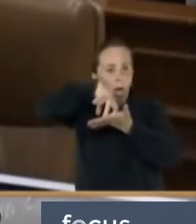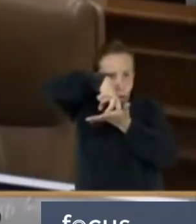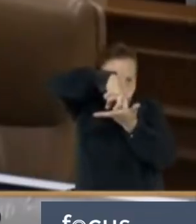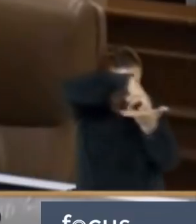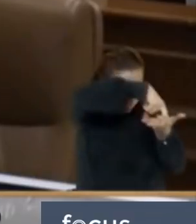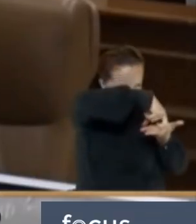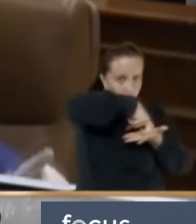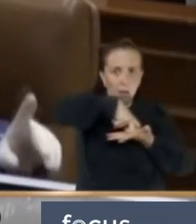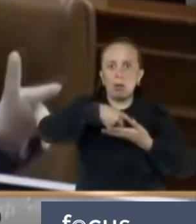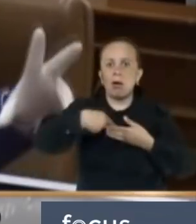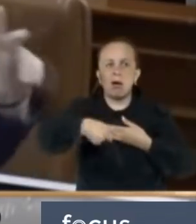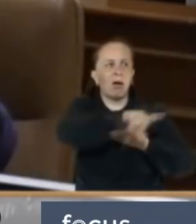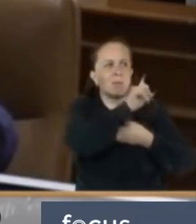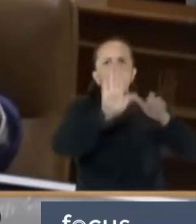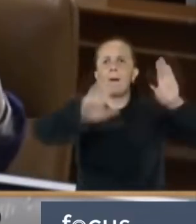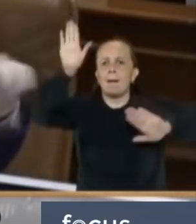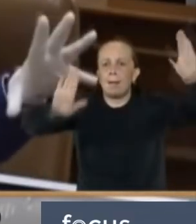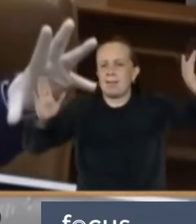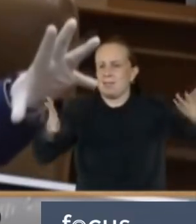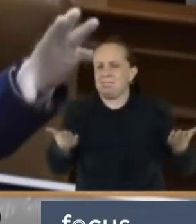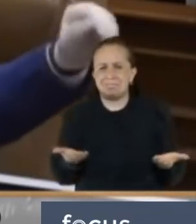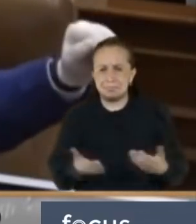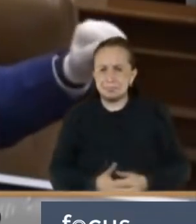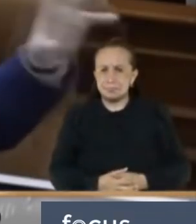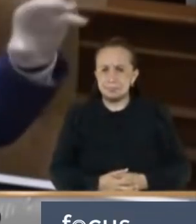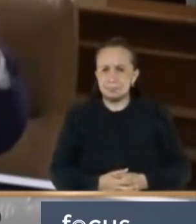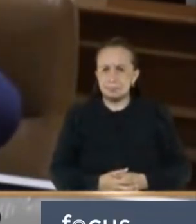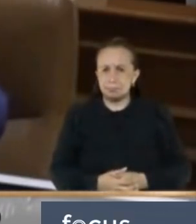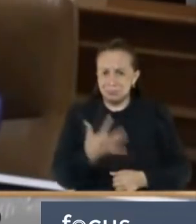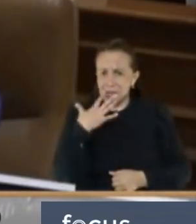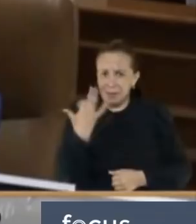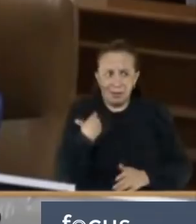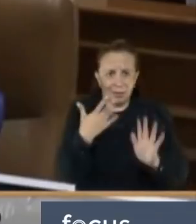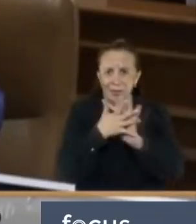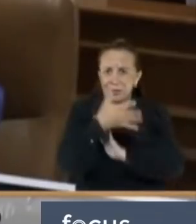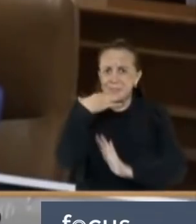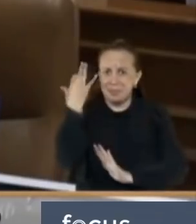ellos. Y no estoy diciendo nada que no sea cierto, señores.